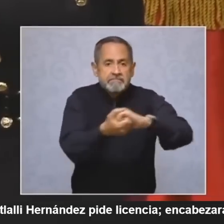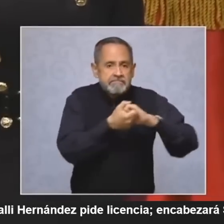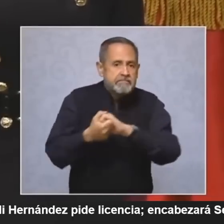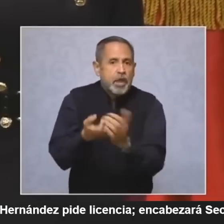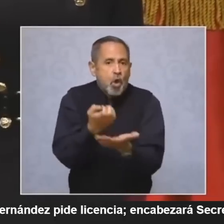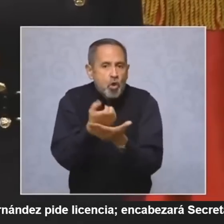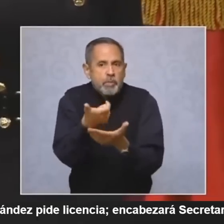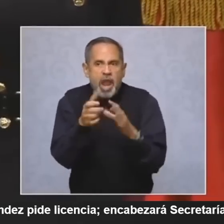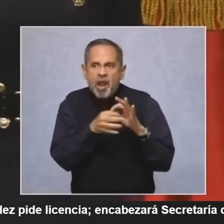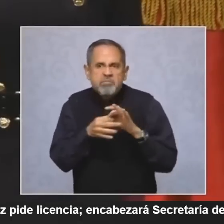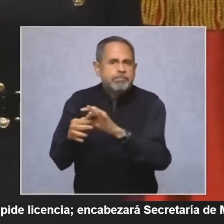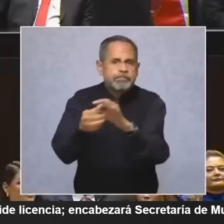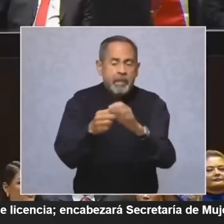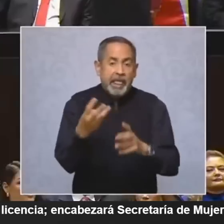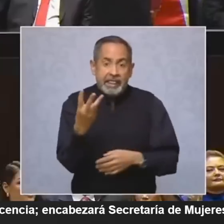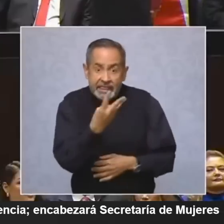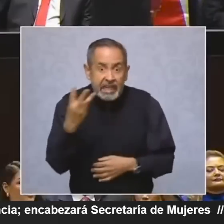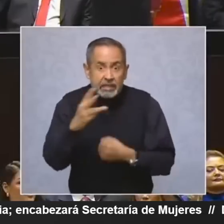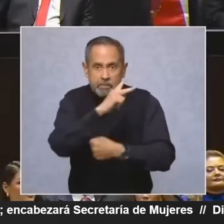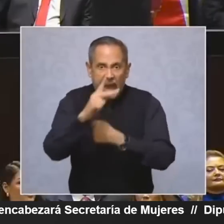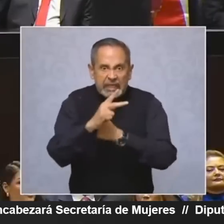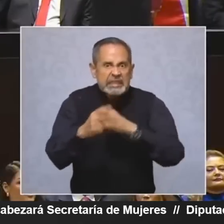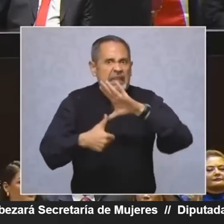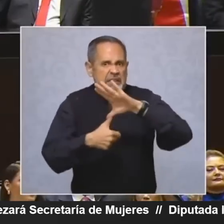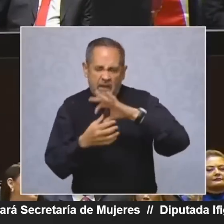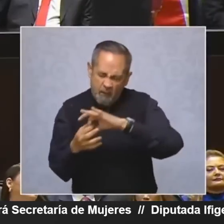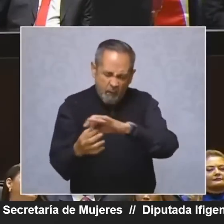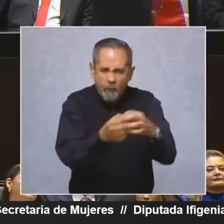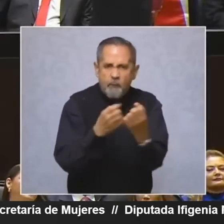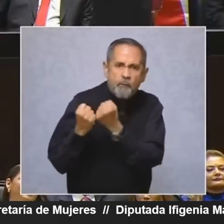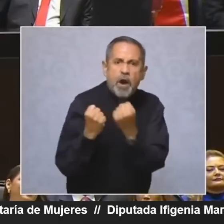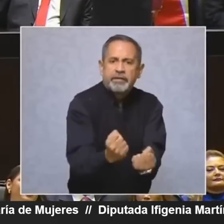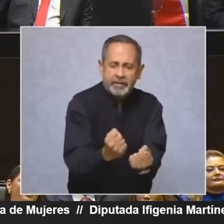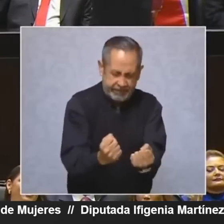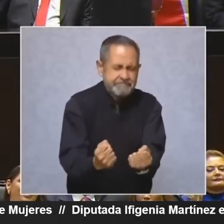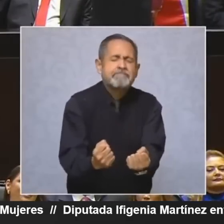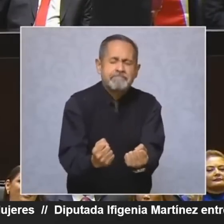económica fortalece a las tres naciones. Es claro que entre